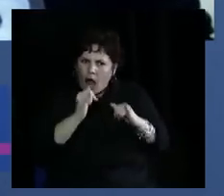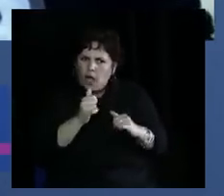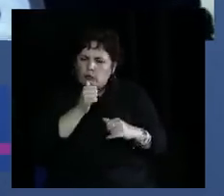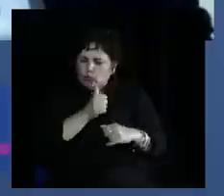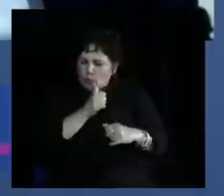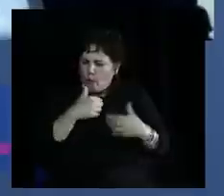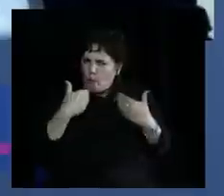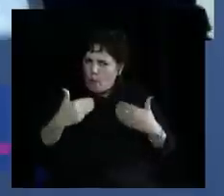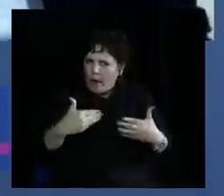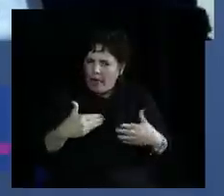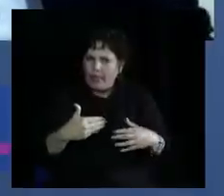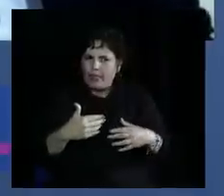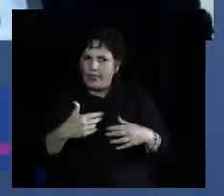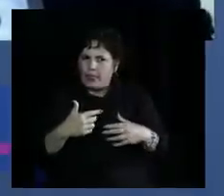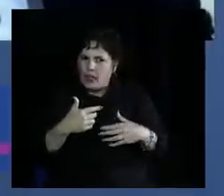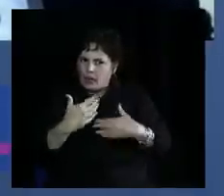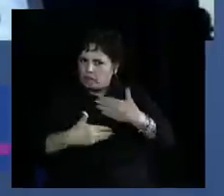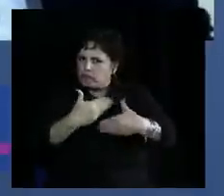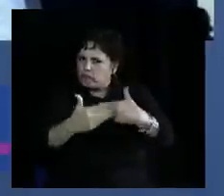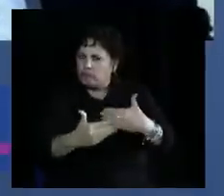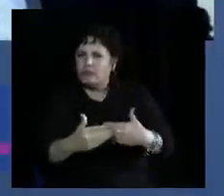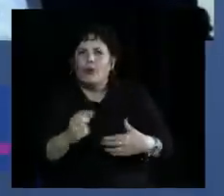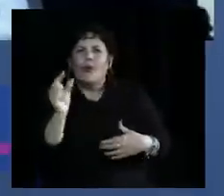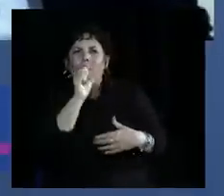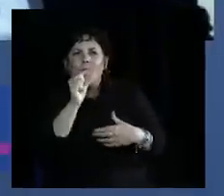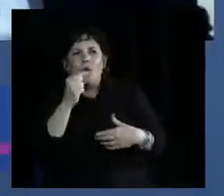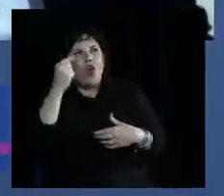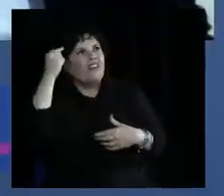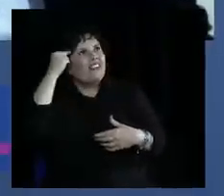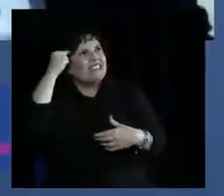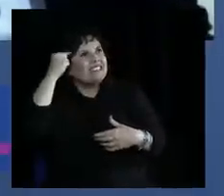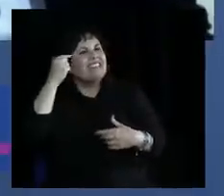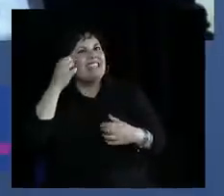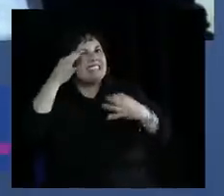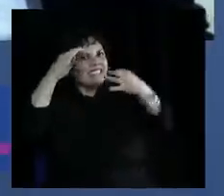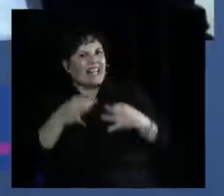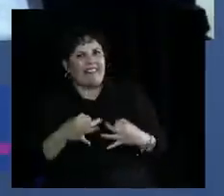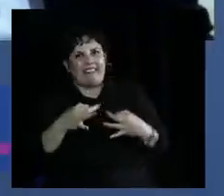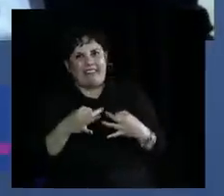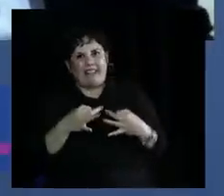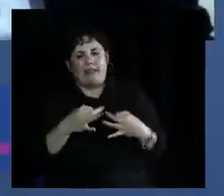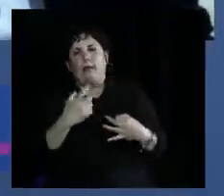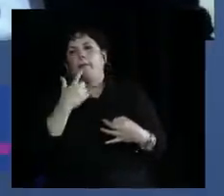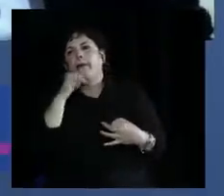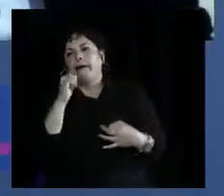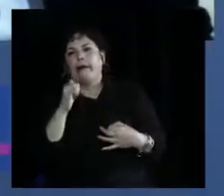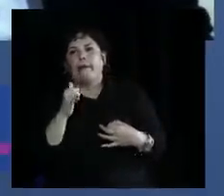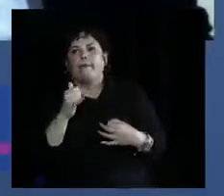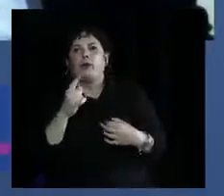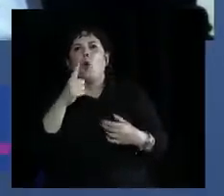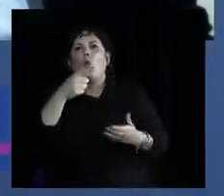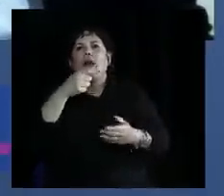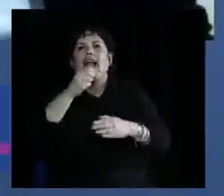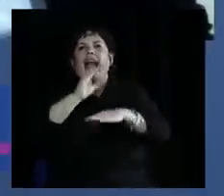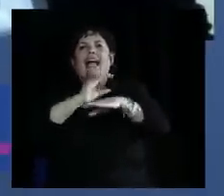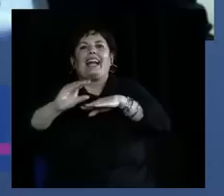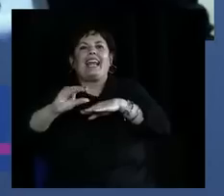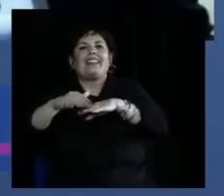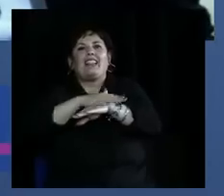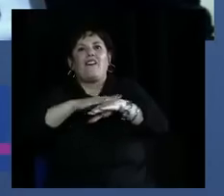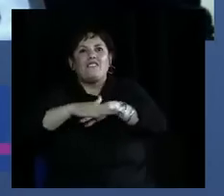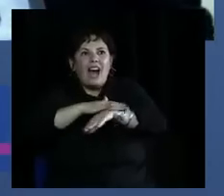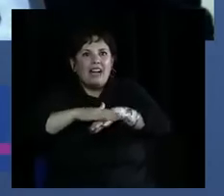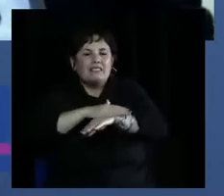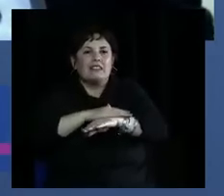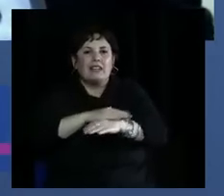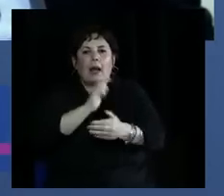que se podrían emprender con un poco de sensatez, como por ejemplo la creación de una renta básica para